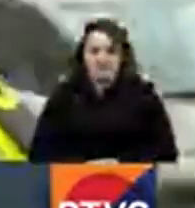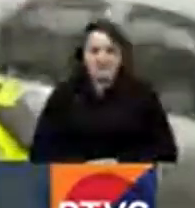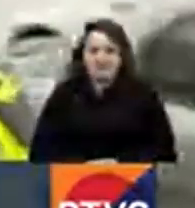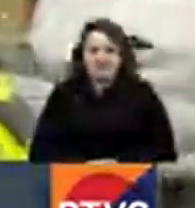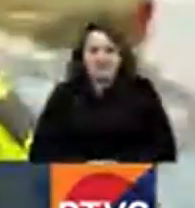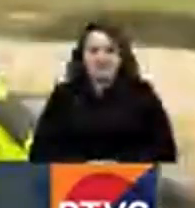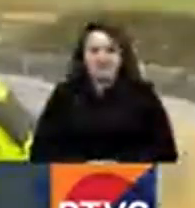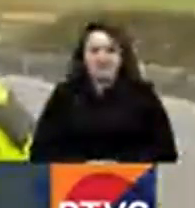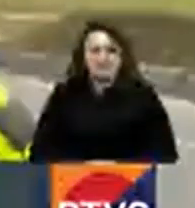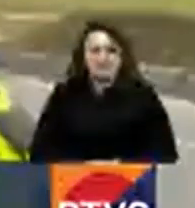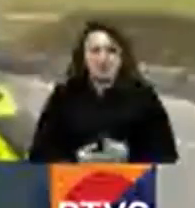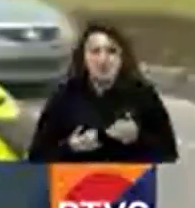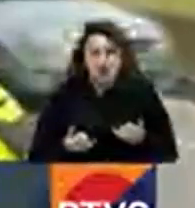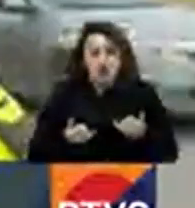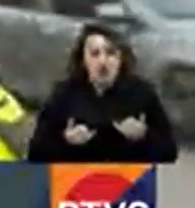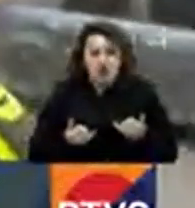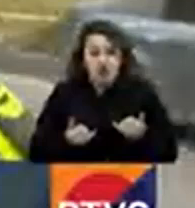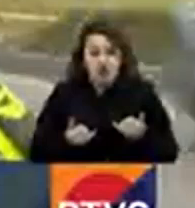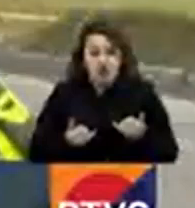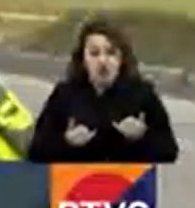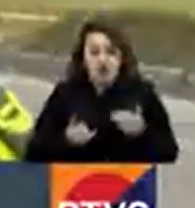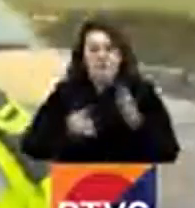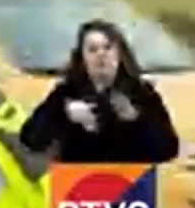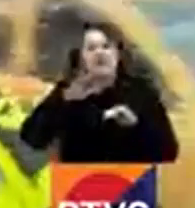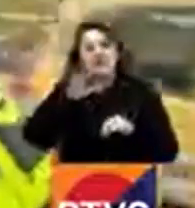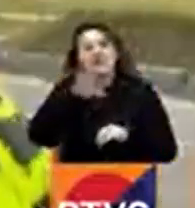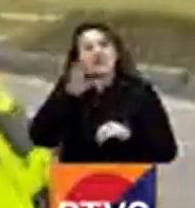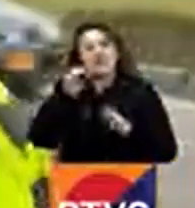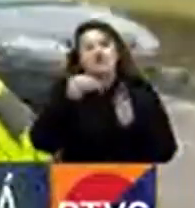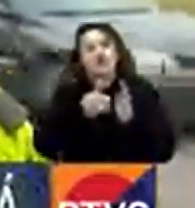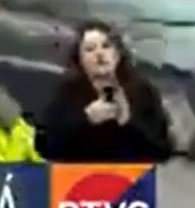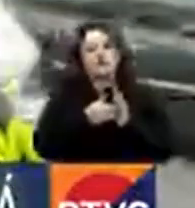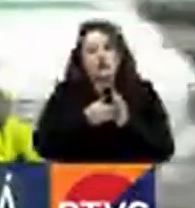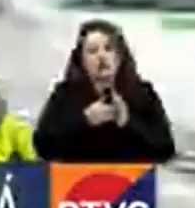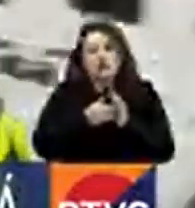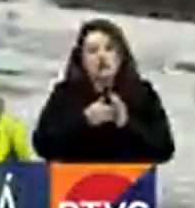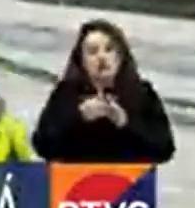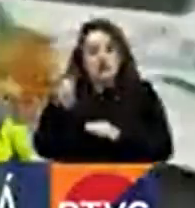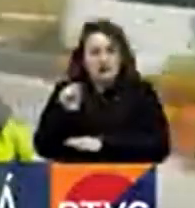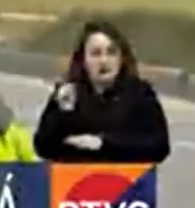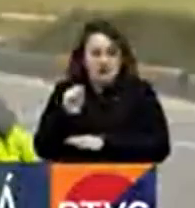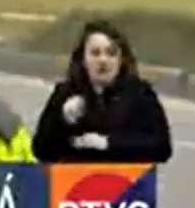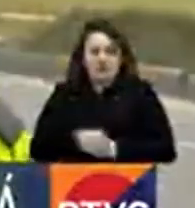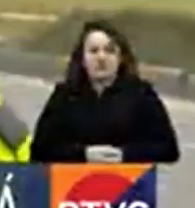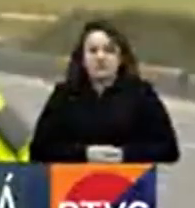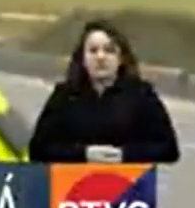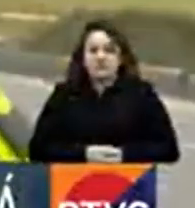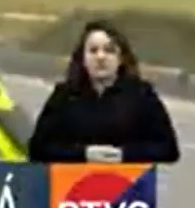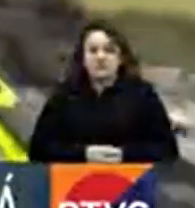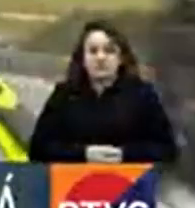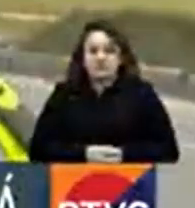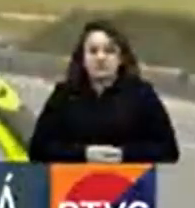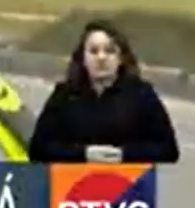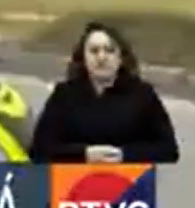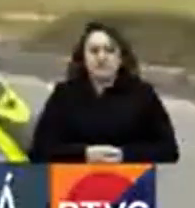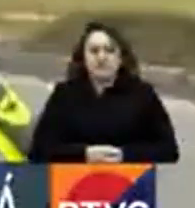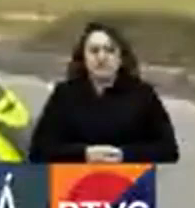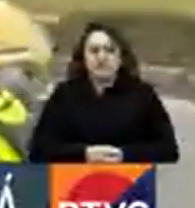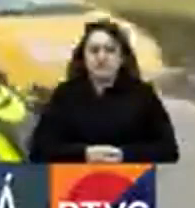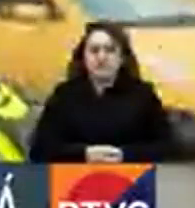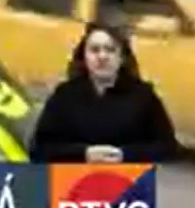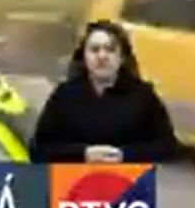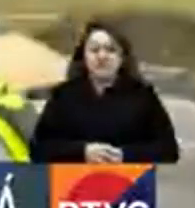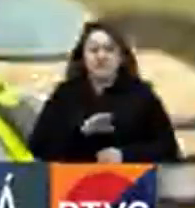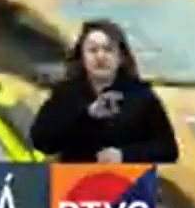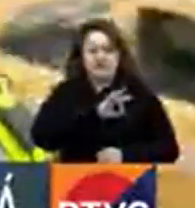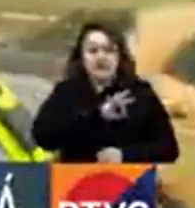Para el día de hoy particularmente esperamos más de 500.000 vehículos. Digamos que lo que ha sido el día sábado